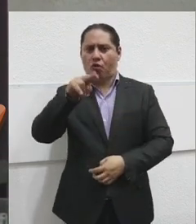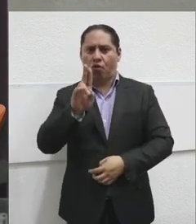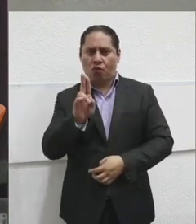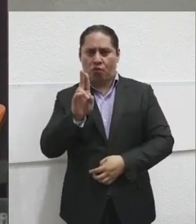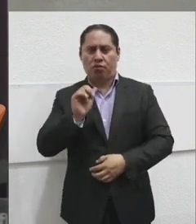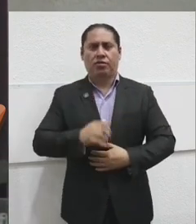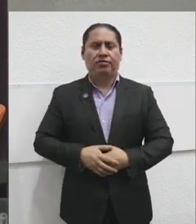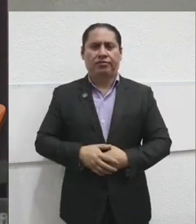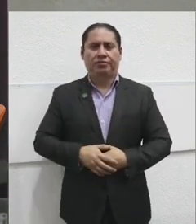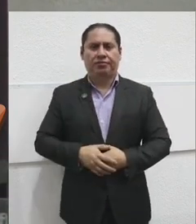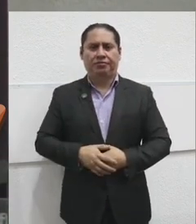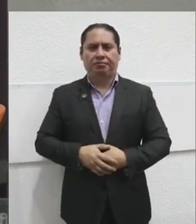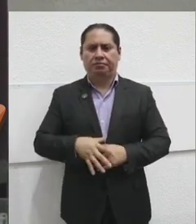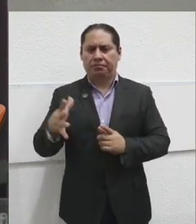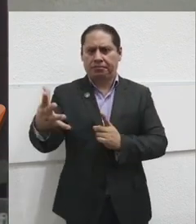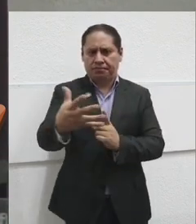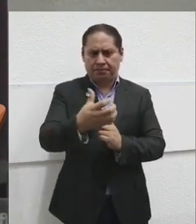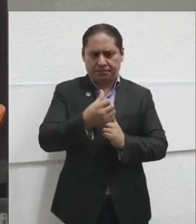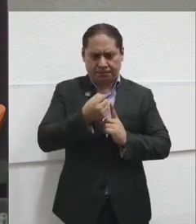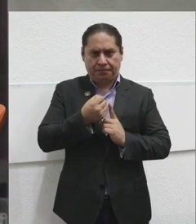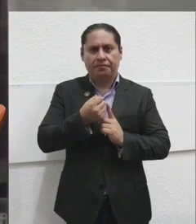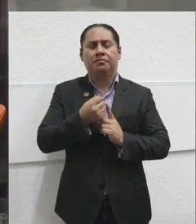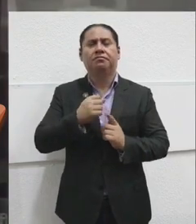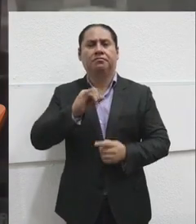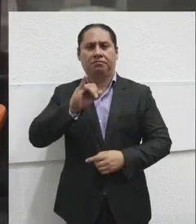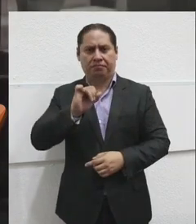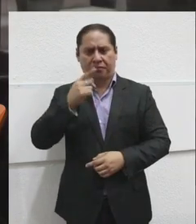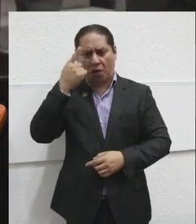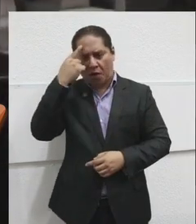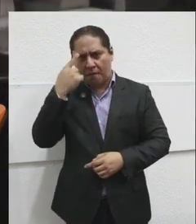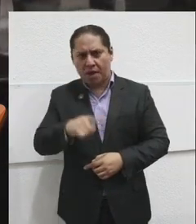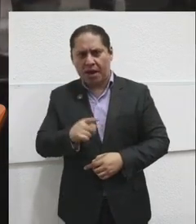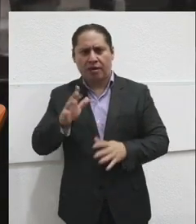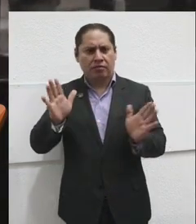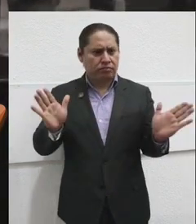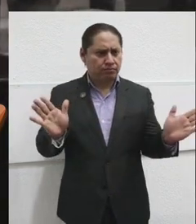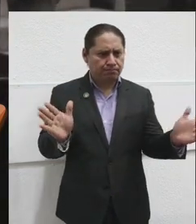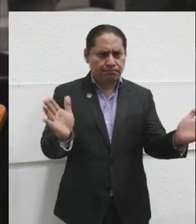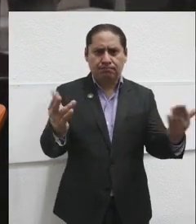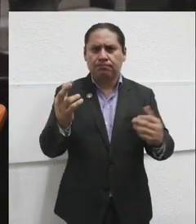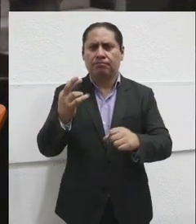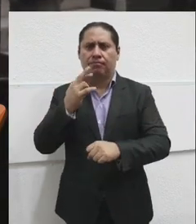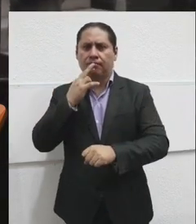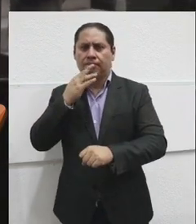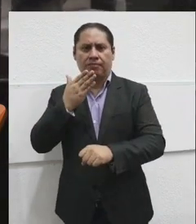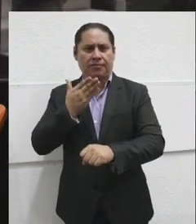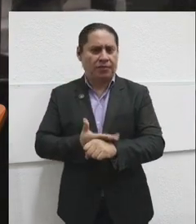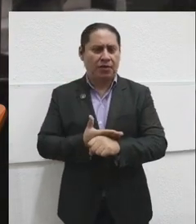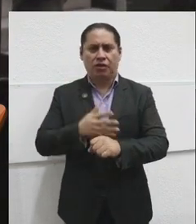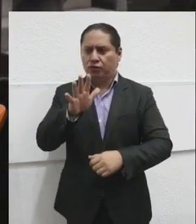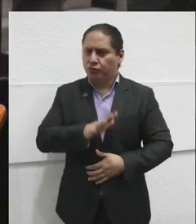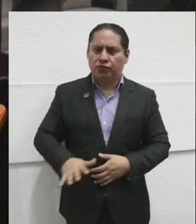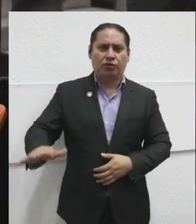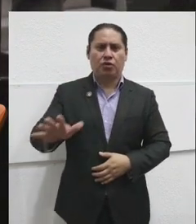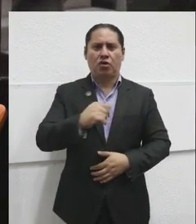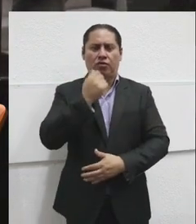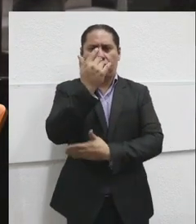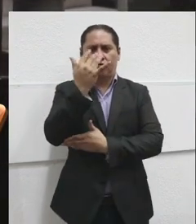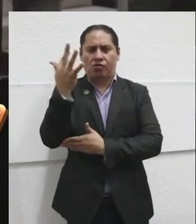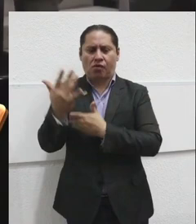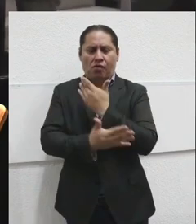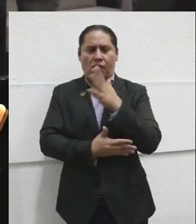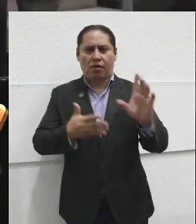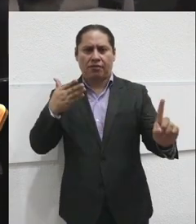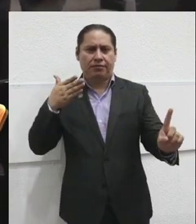decidió adoptar esta propuesta para motivar la responsabilidad con el medio ambiente, con el